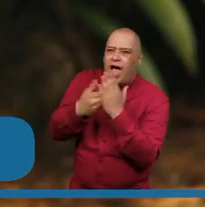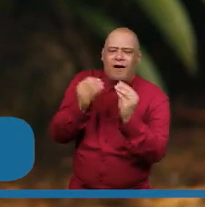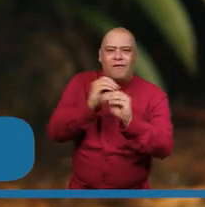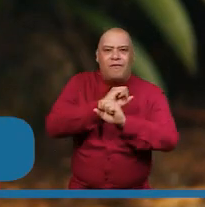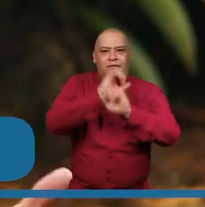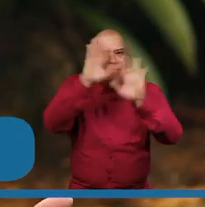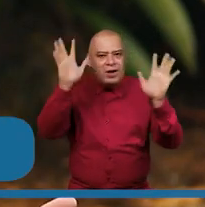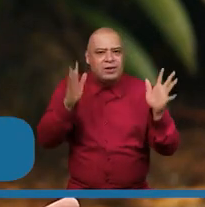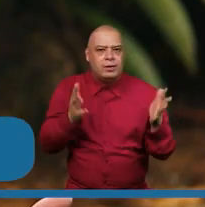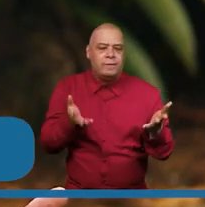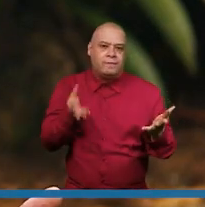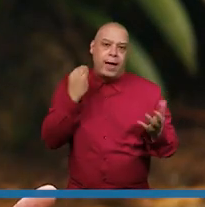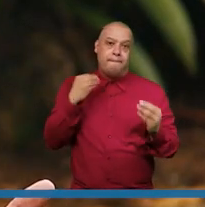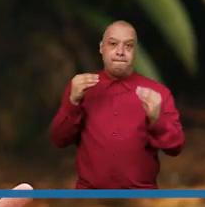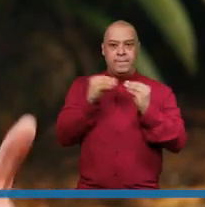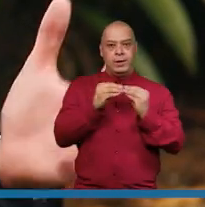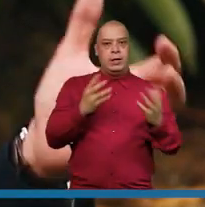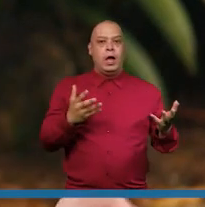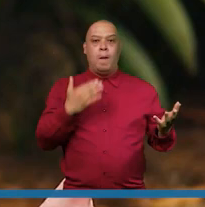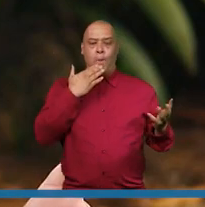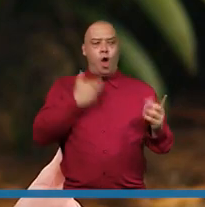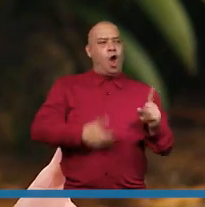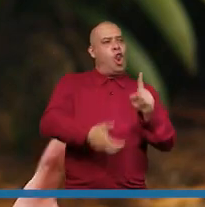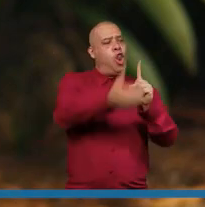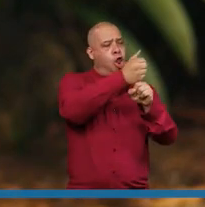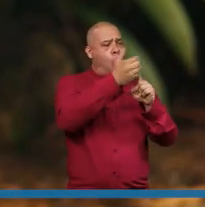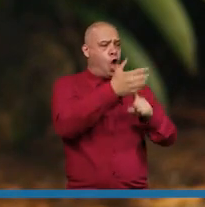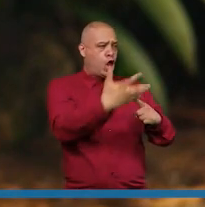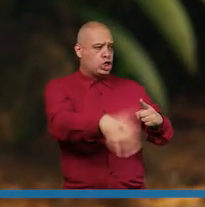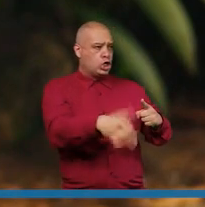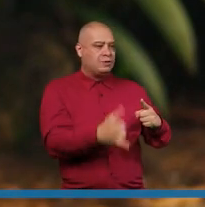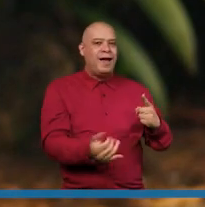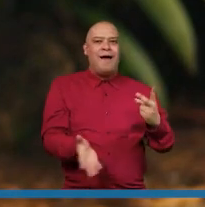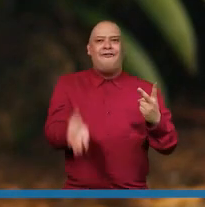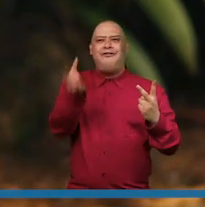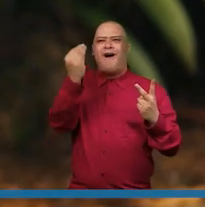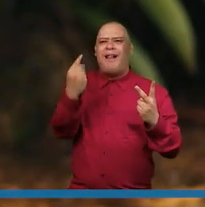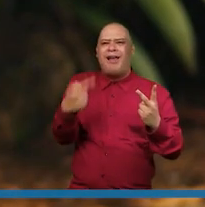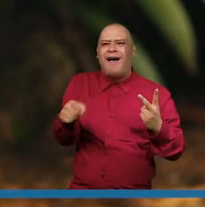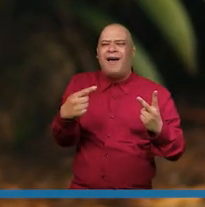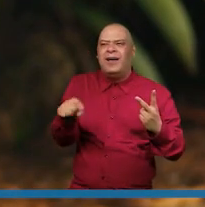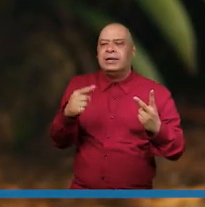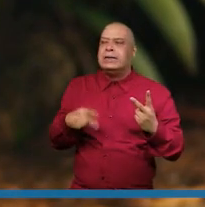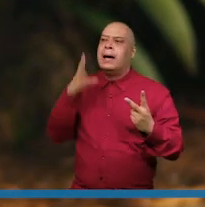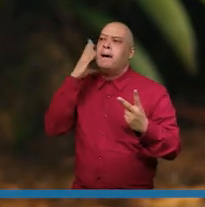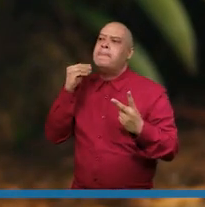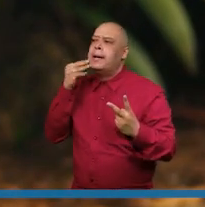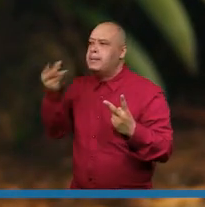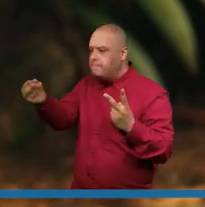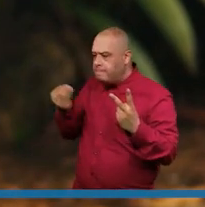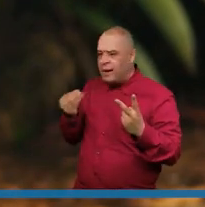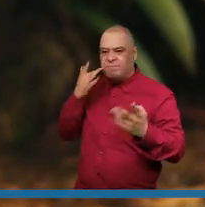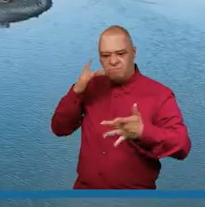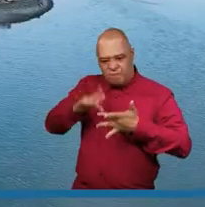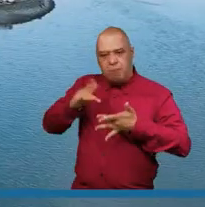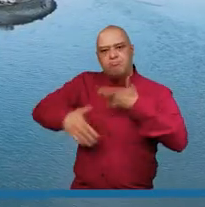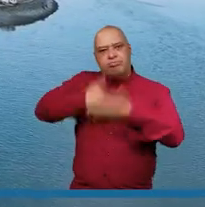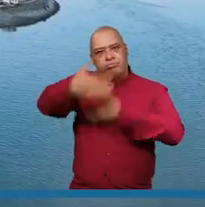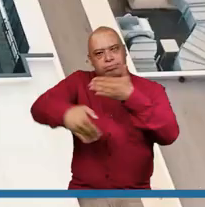precisamente en tener diagnóstico de qué se ha logrado, qué hace falta y cómo tomar esas experiencias precisamente para